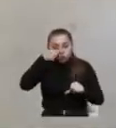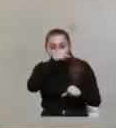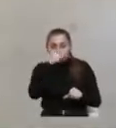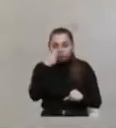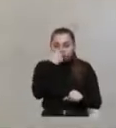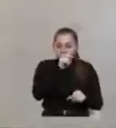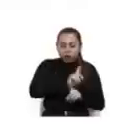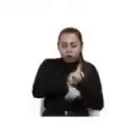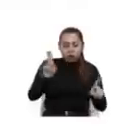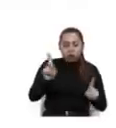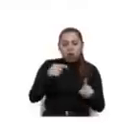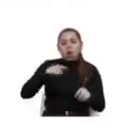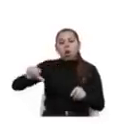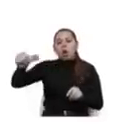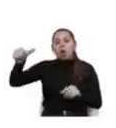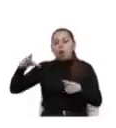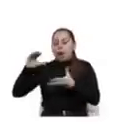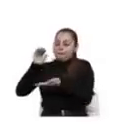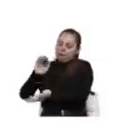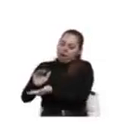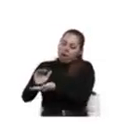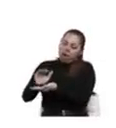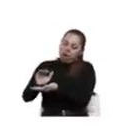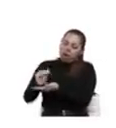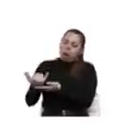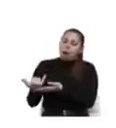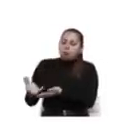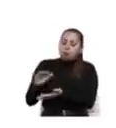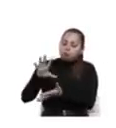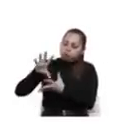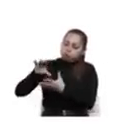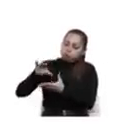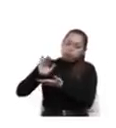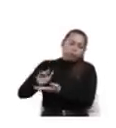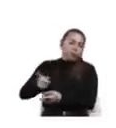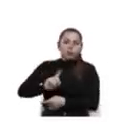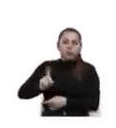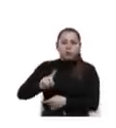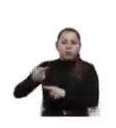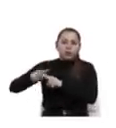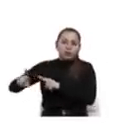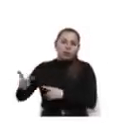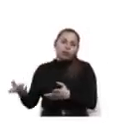y no laboratorios de pasta base de coca, porque